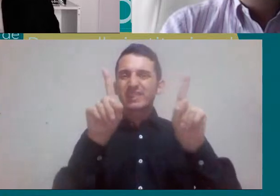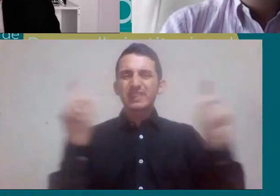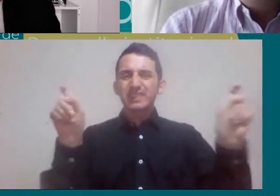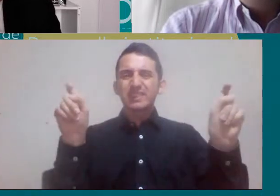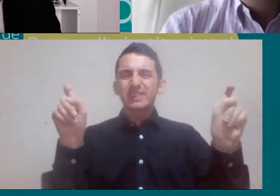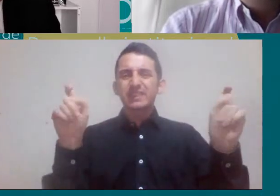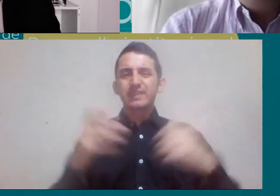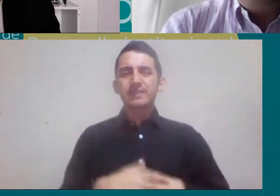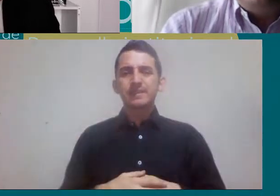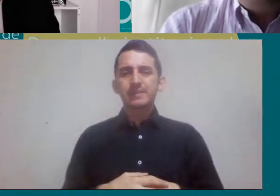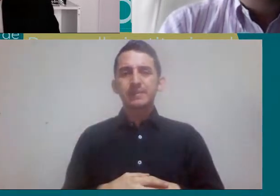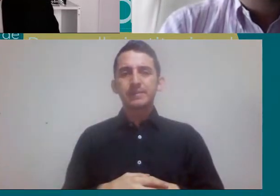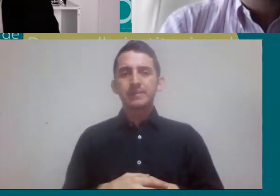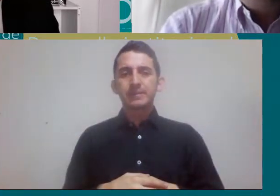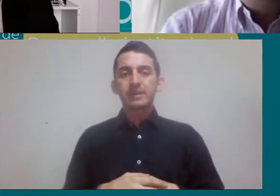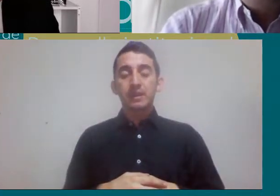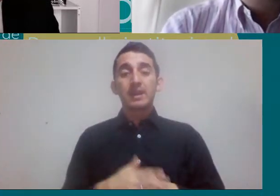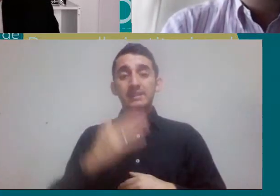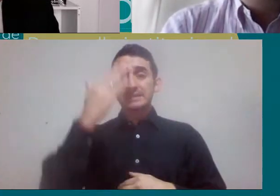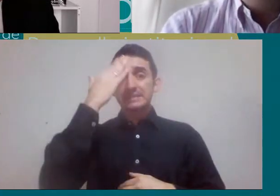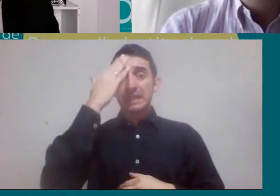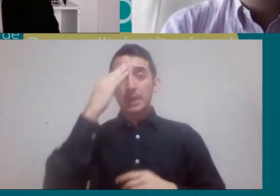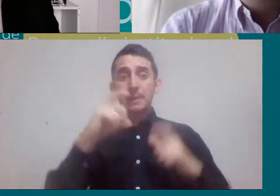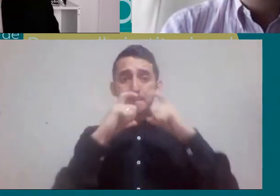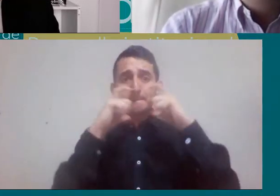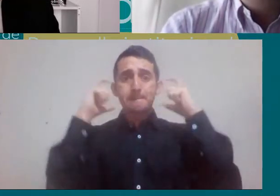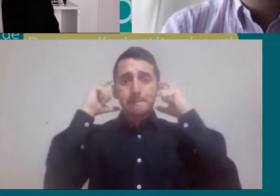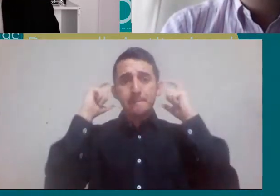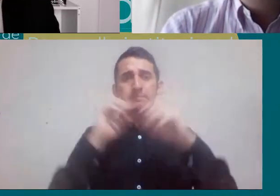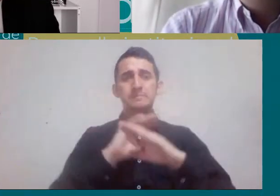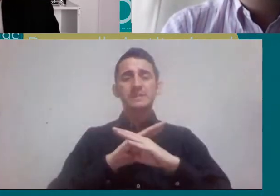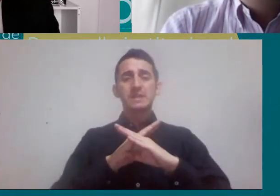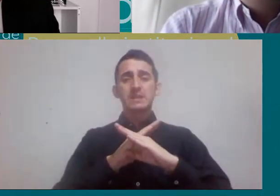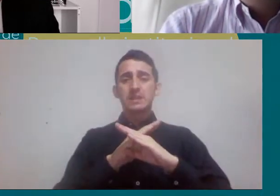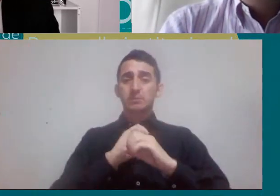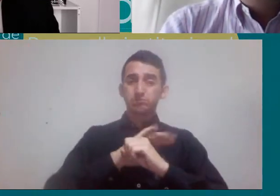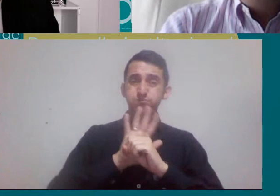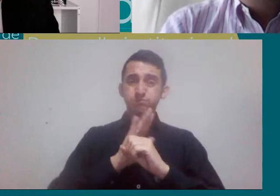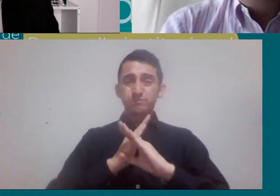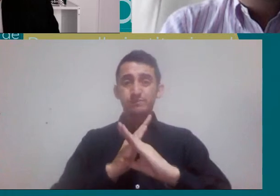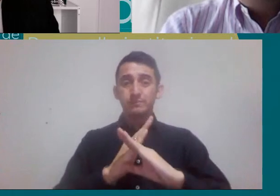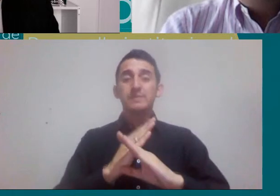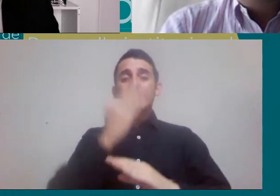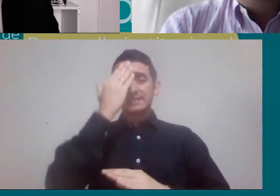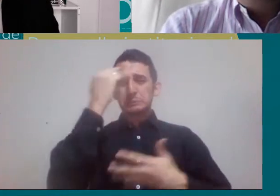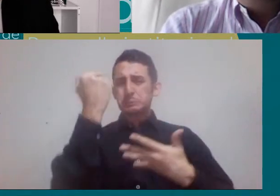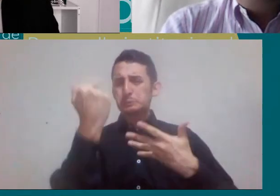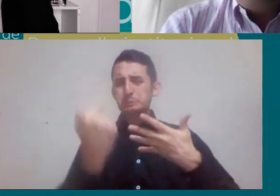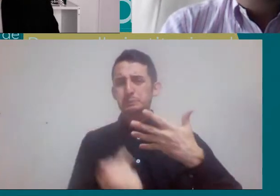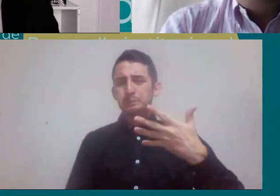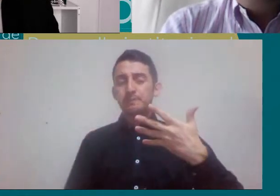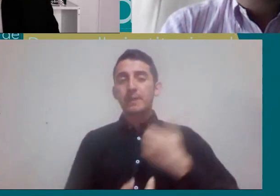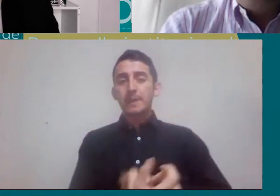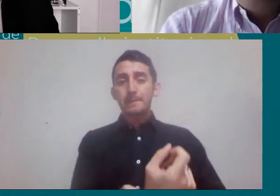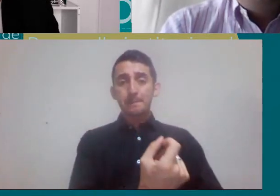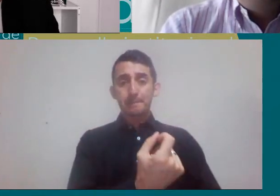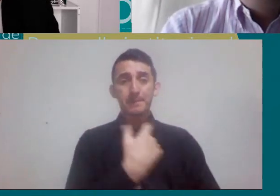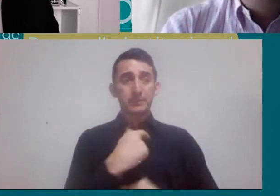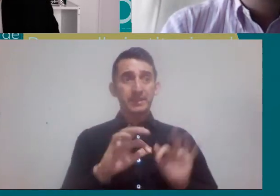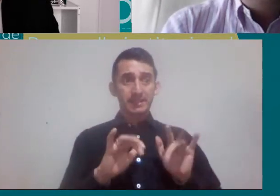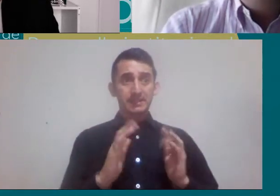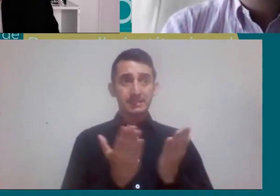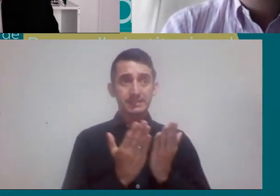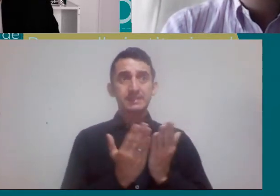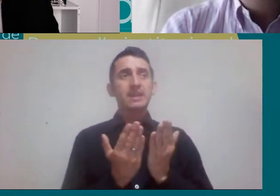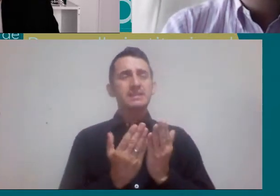seguridad. Con respecto a la pregunta que tú haces de la Secretaría, pues muy bien, mucho trabajo, tenemos muchas